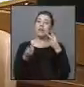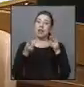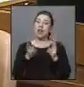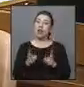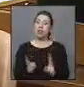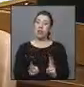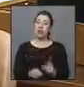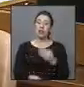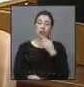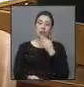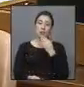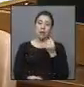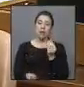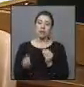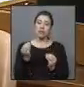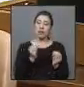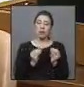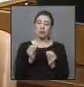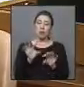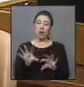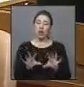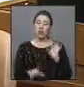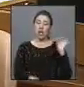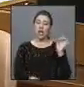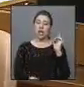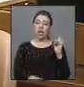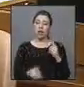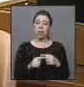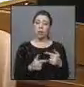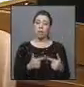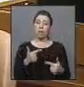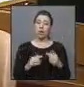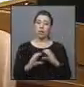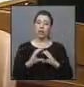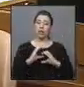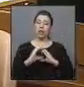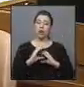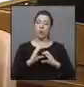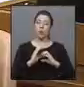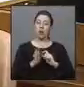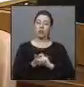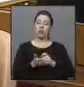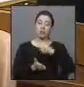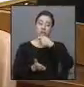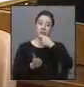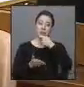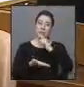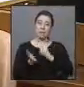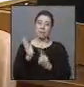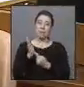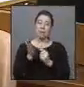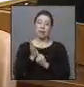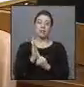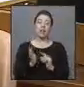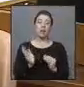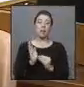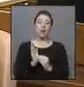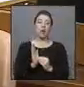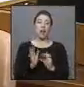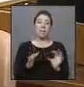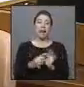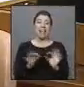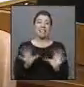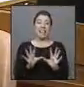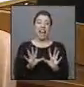Además, si se agrega una subjetividad generalizada, alentada desde una política de comunicación y prensa que se encarga de agravar las sensaciones